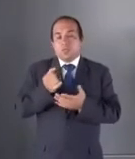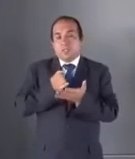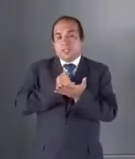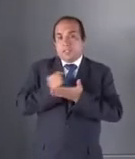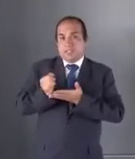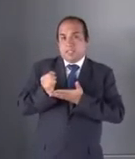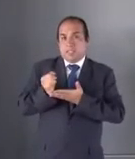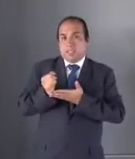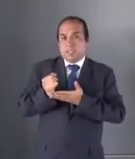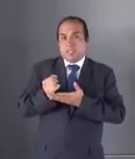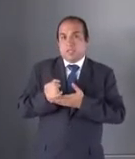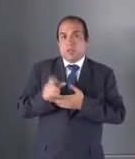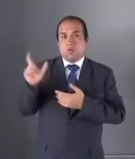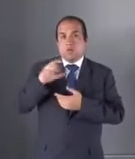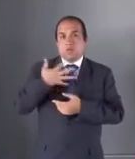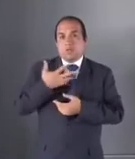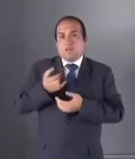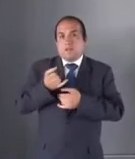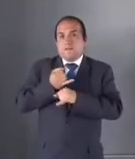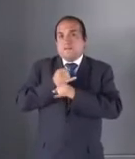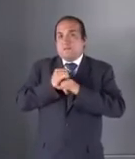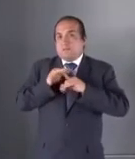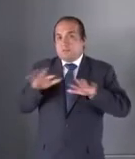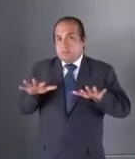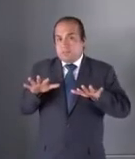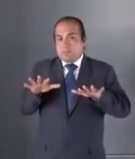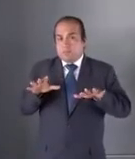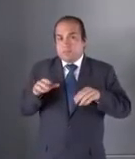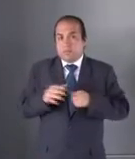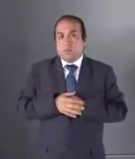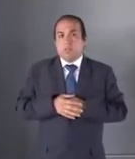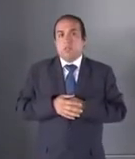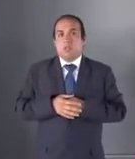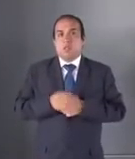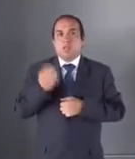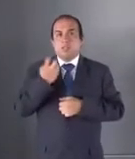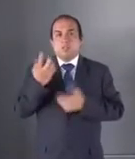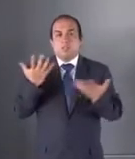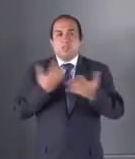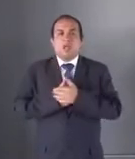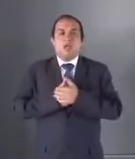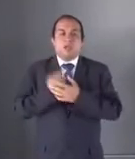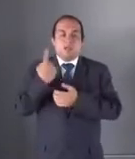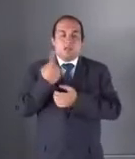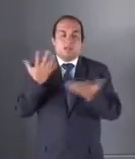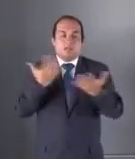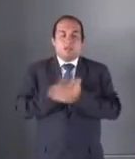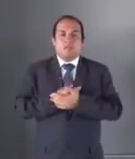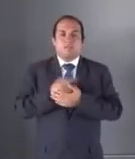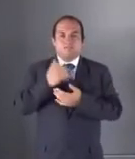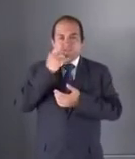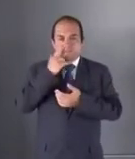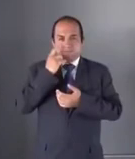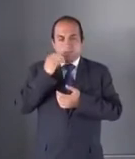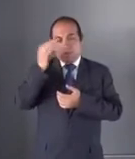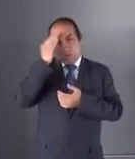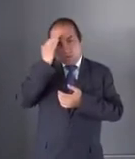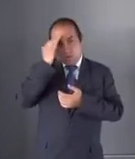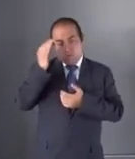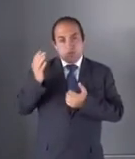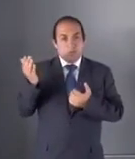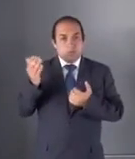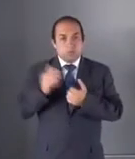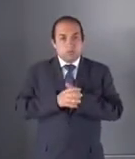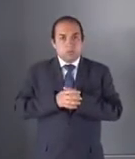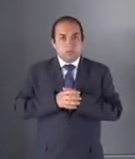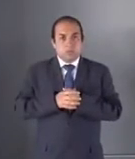acuerdo con la información que tiene en el momento. Y lo que sería muy grave es que, conociendo uno que estuviera